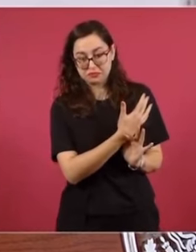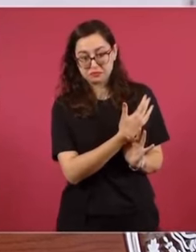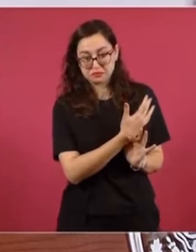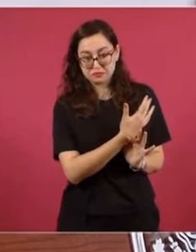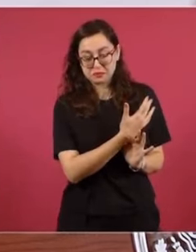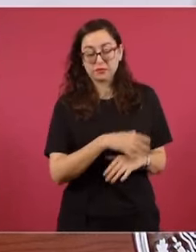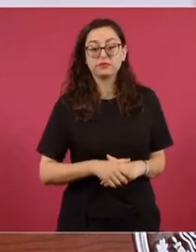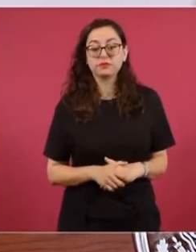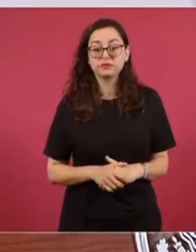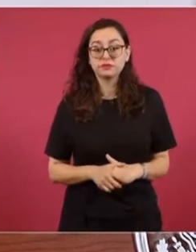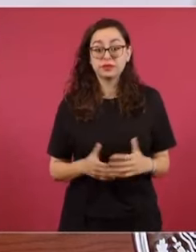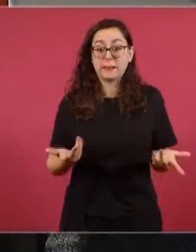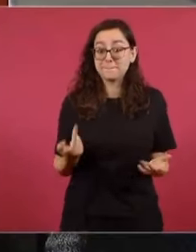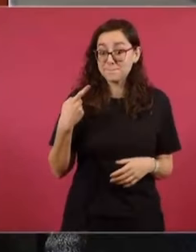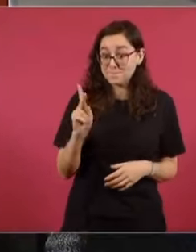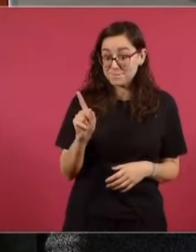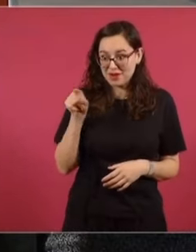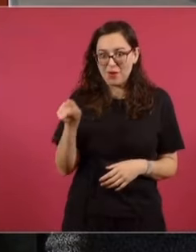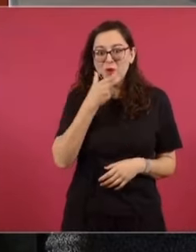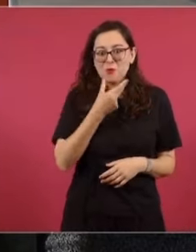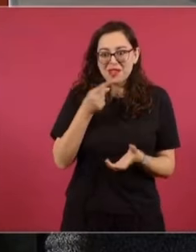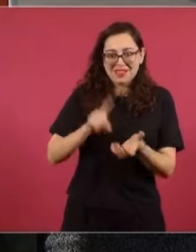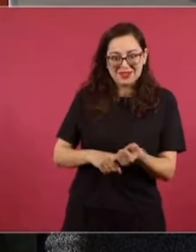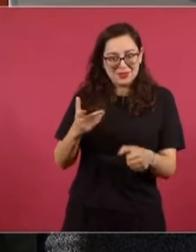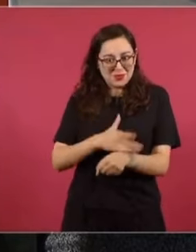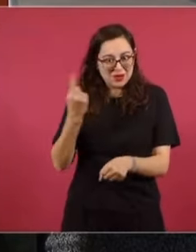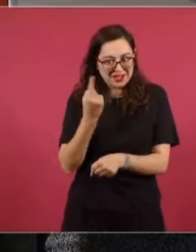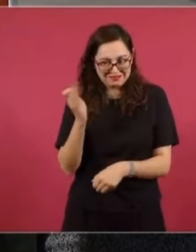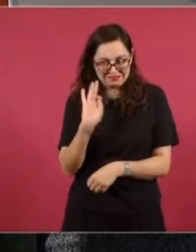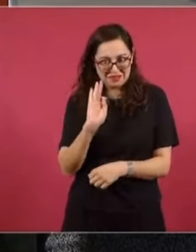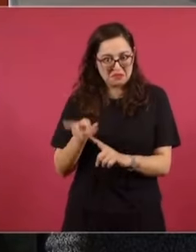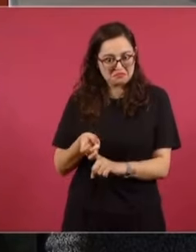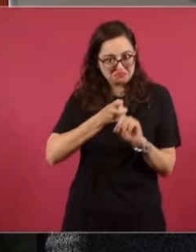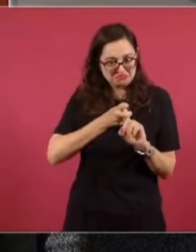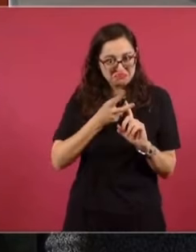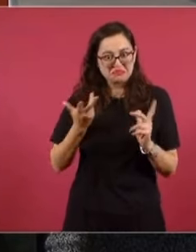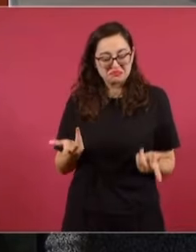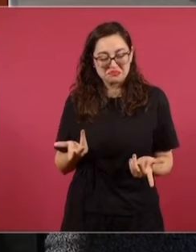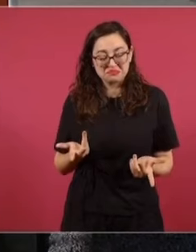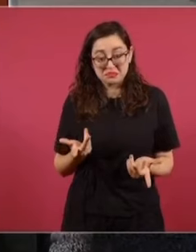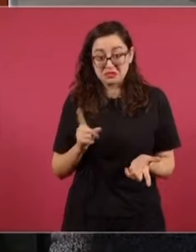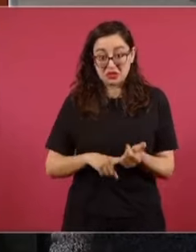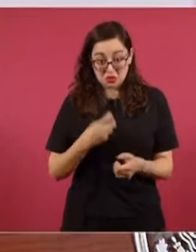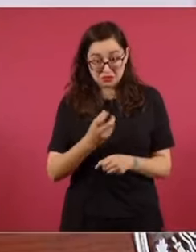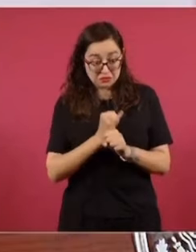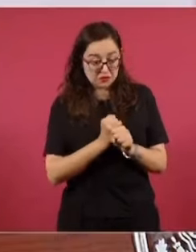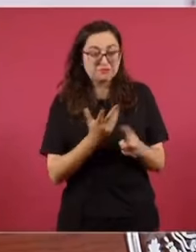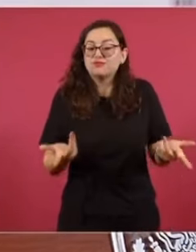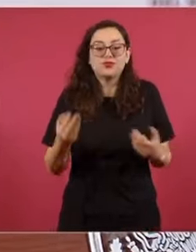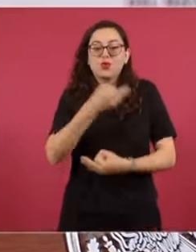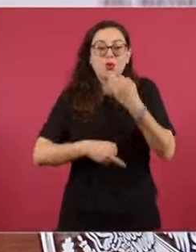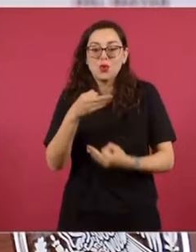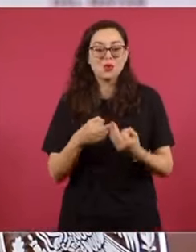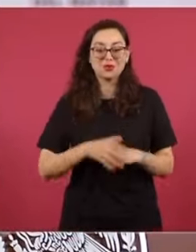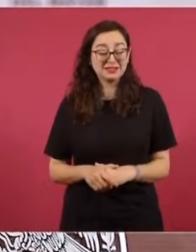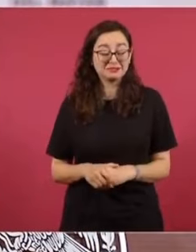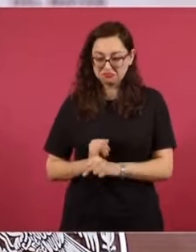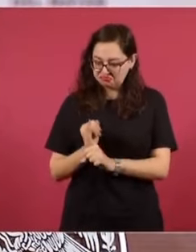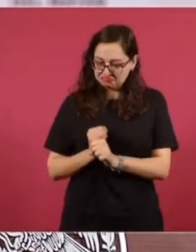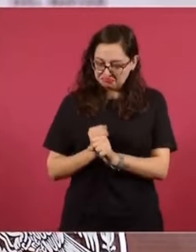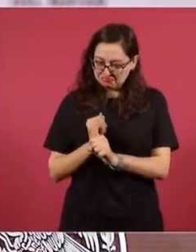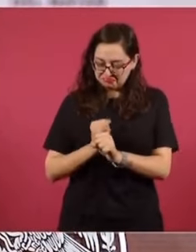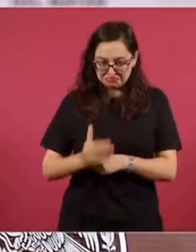General de la República. Pero no hay evidencia en ese sentido de que se pudieran… ¿Hay una hipótesis, una línea de investigación de que si hay agentes y se está investigando? que está abierta la investigación. Y la